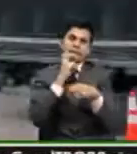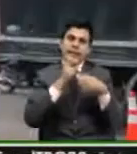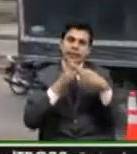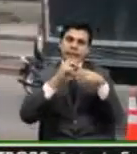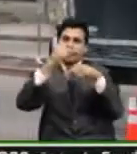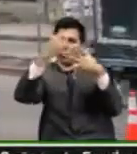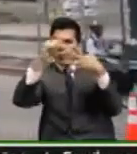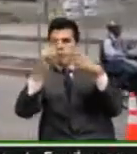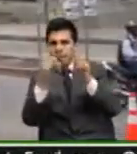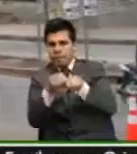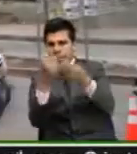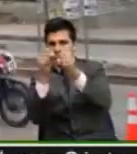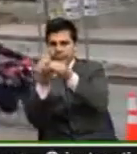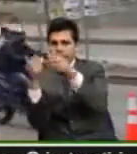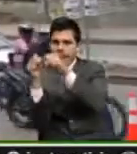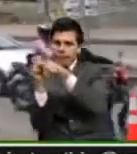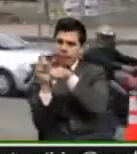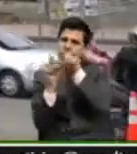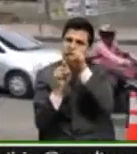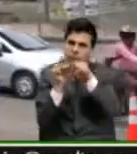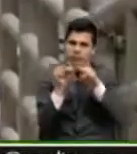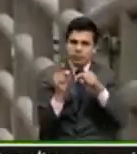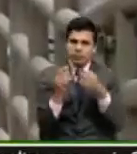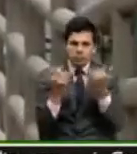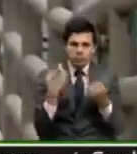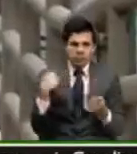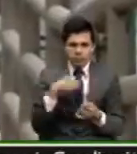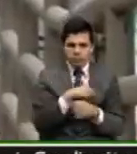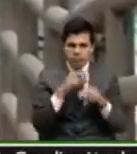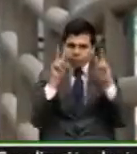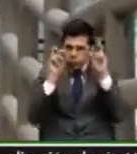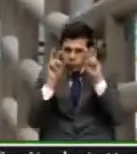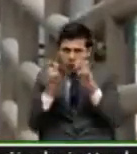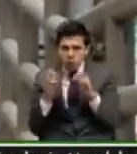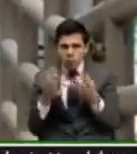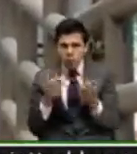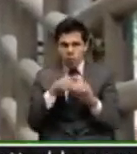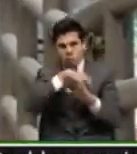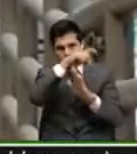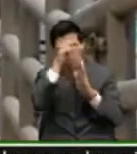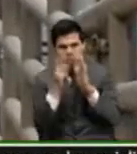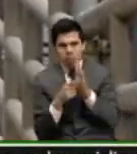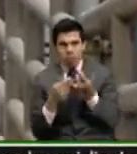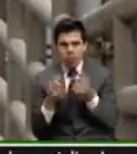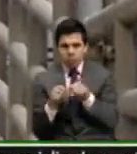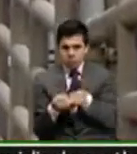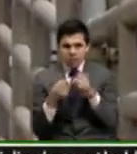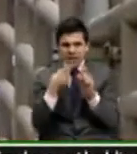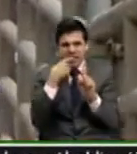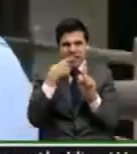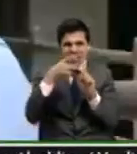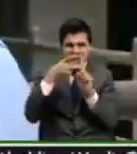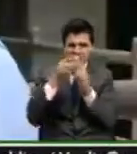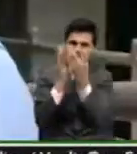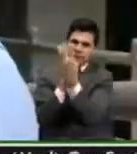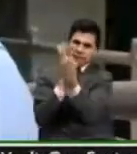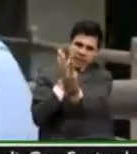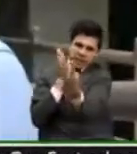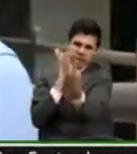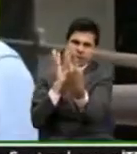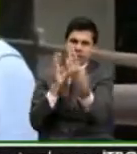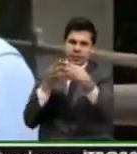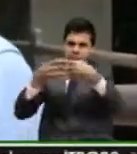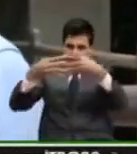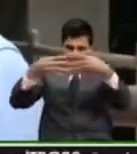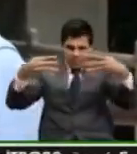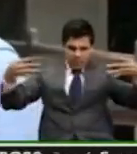algunos elementos pudieran dañarse mientras se hace una inspección más detallada a fondo de mirar qué tanto puede dar señal el concreto o sea algunas cosas que